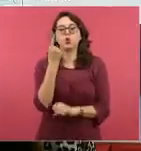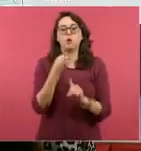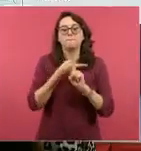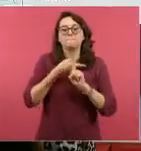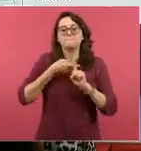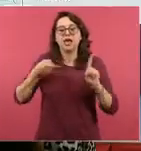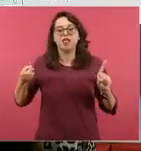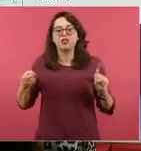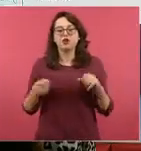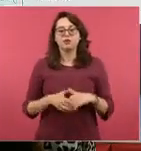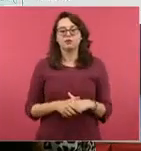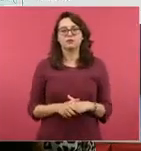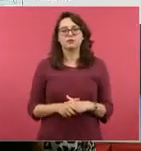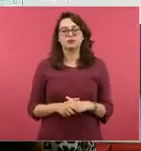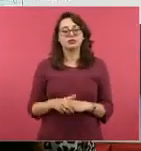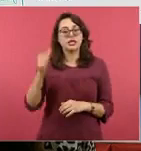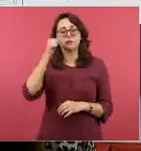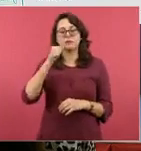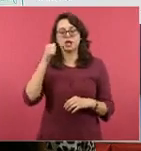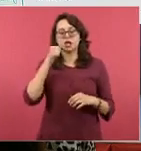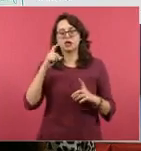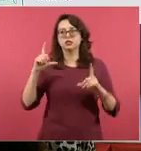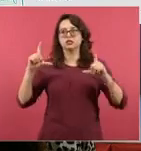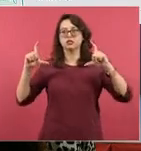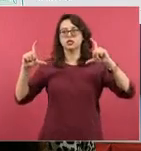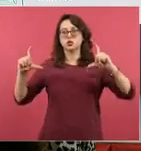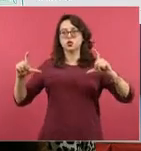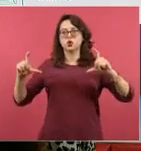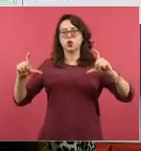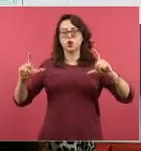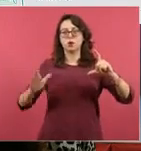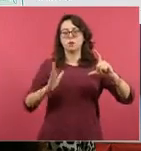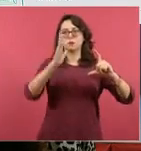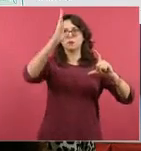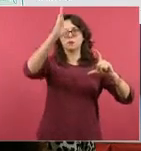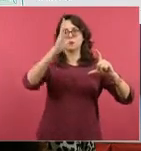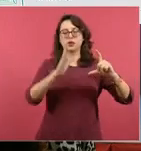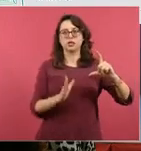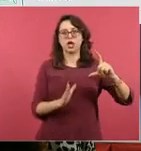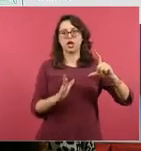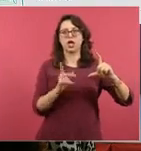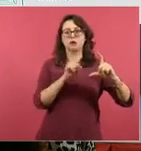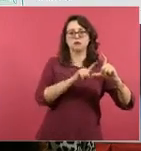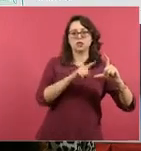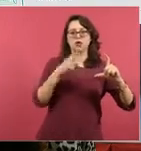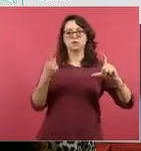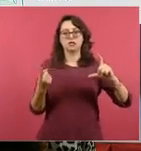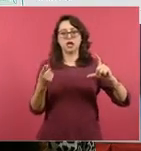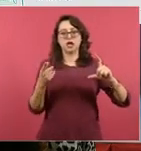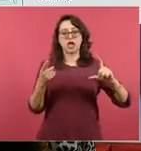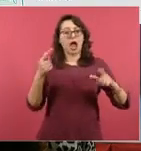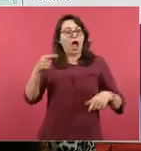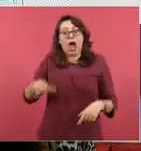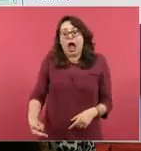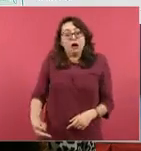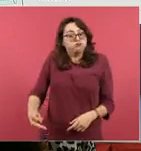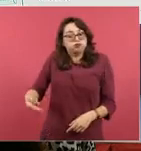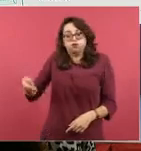Uno se imagina una figura circular, lo divide en dos y ya, y nos quedamos con eso toda la vida.